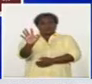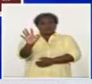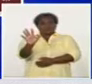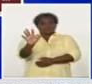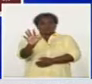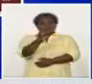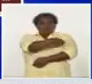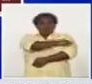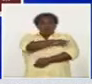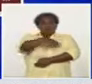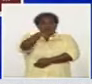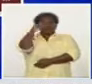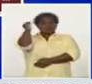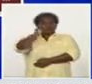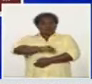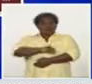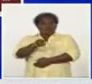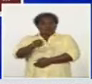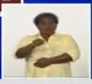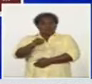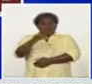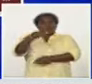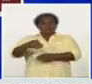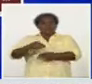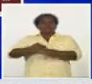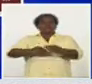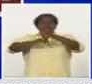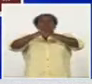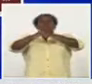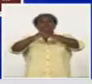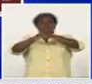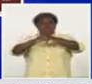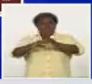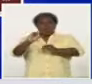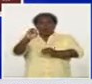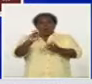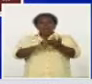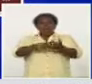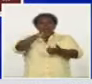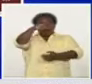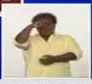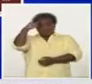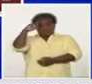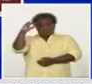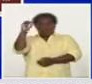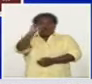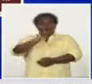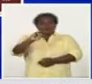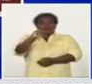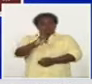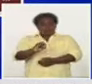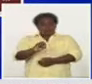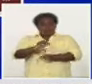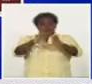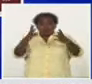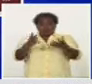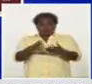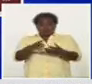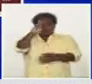conoce, que es el límite que ha referido la OPS, la Organización Mundial, por encima del